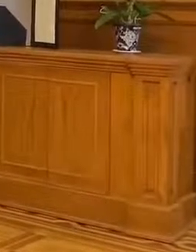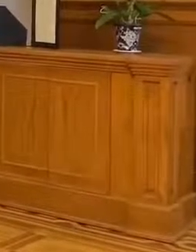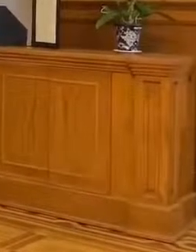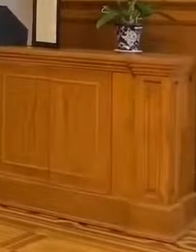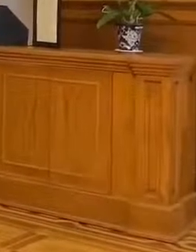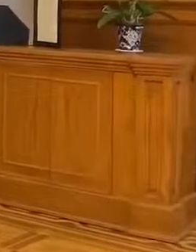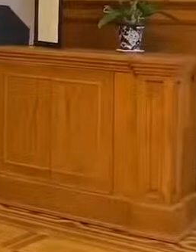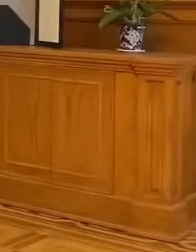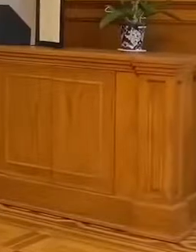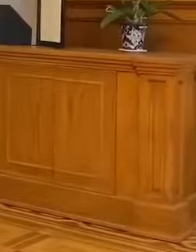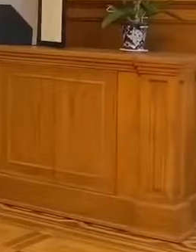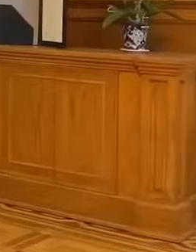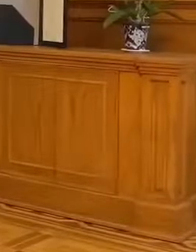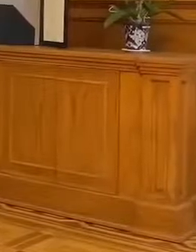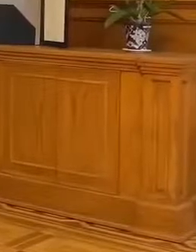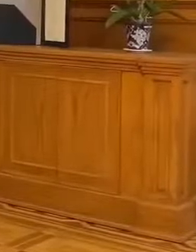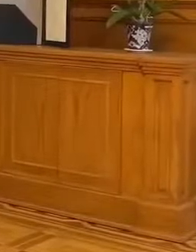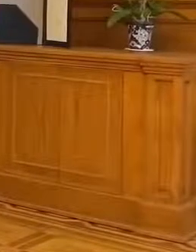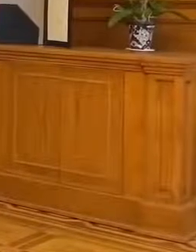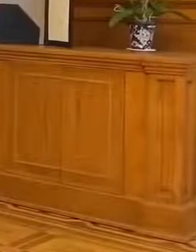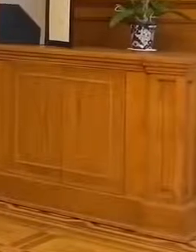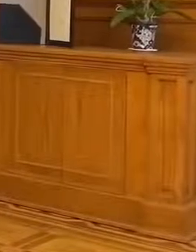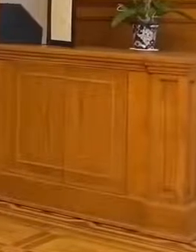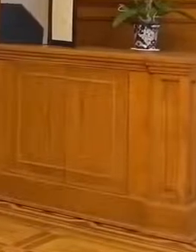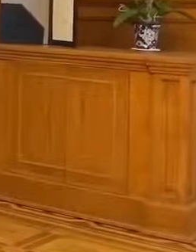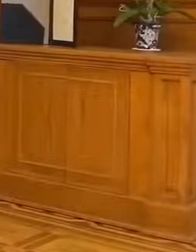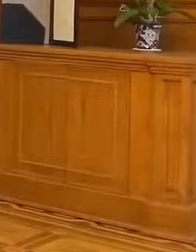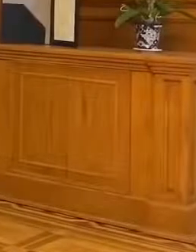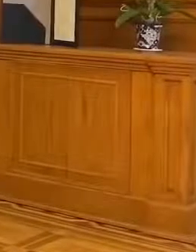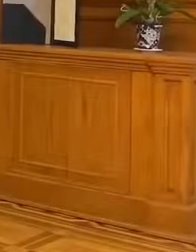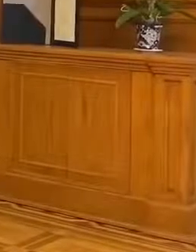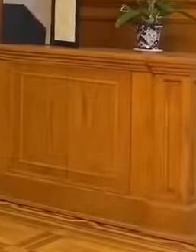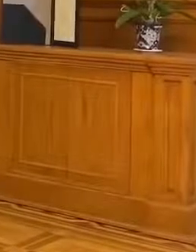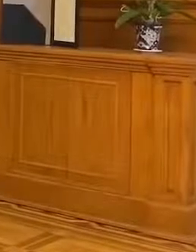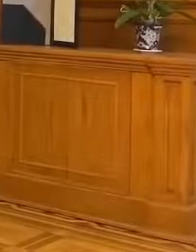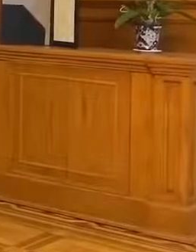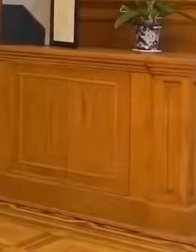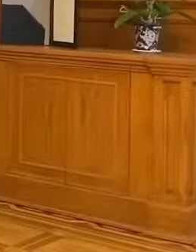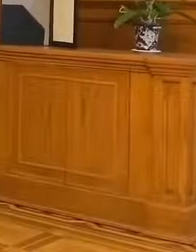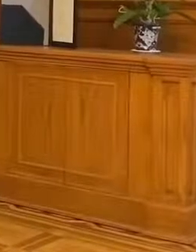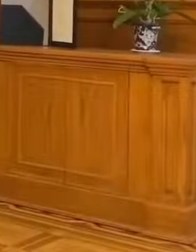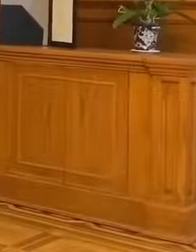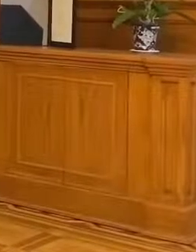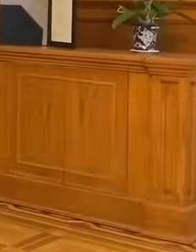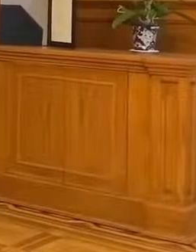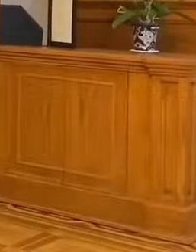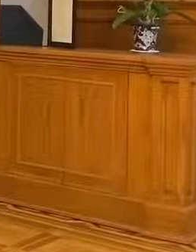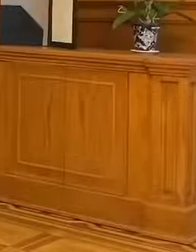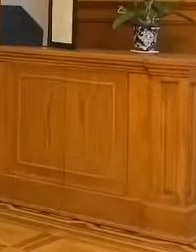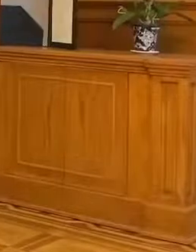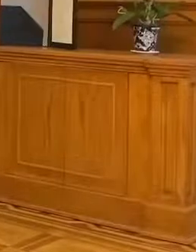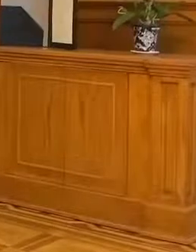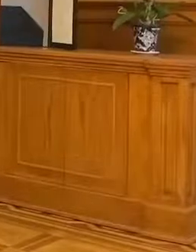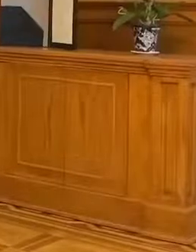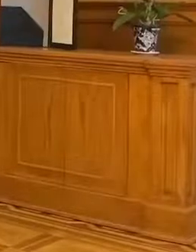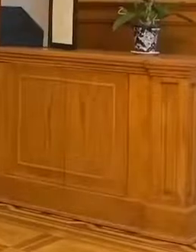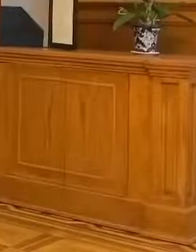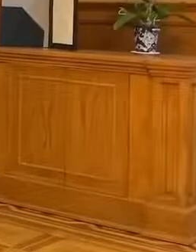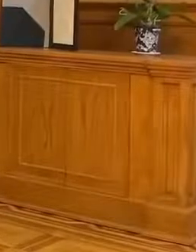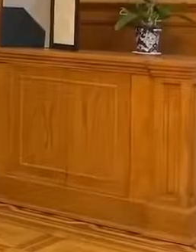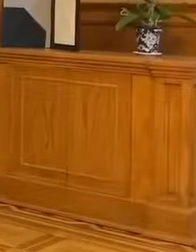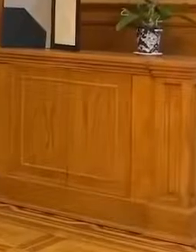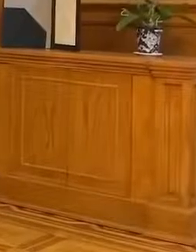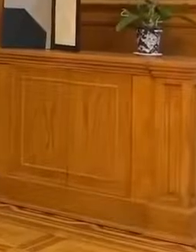cariño, y a eso es a lo que aspiramos, a una sociedad mejor. ¿Y mejor por